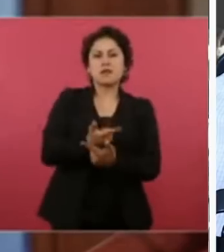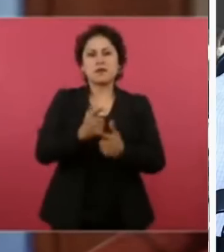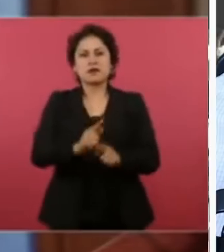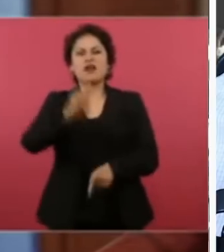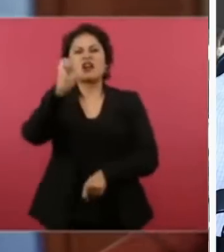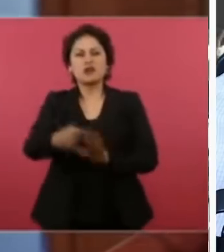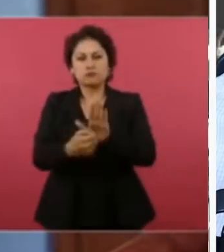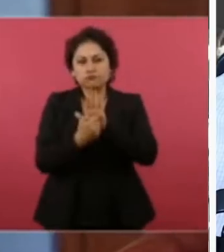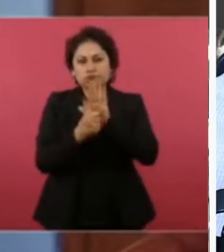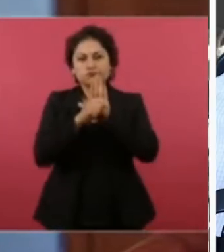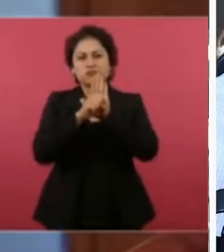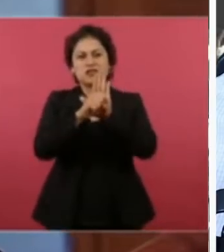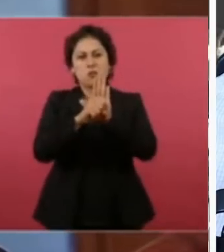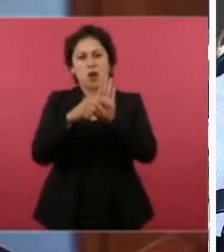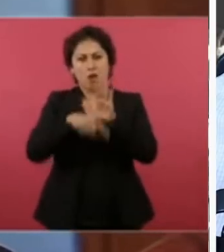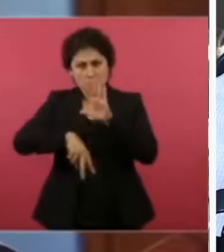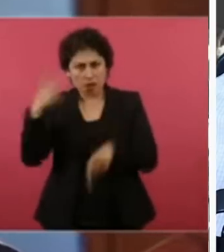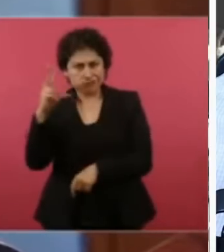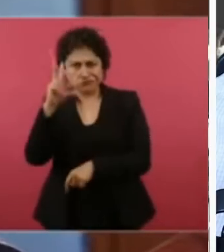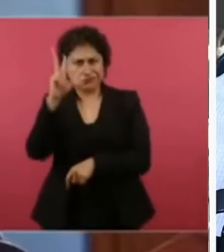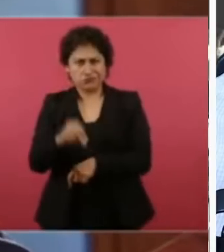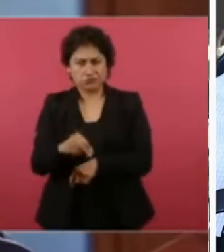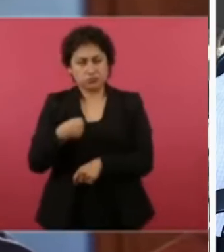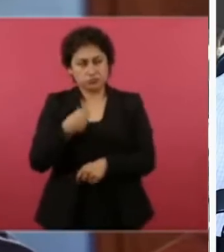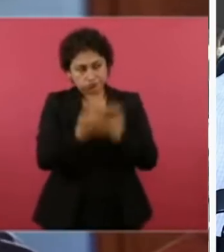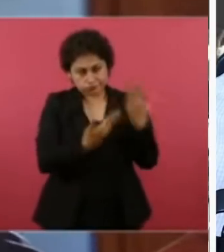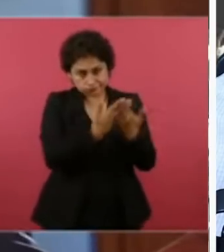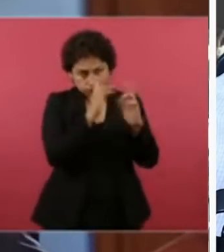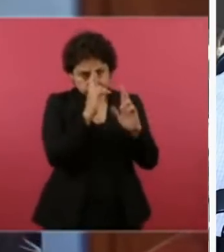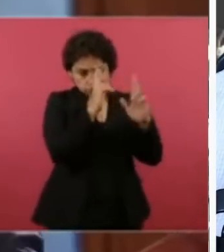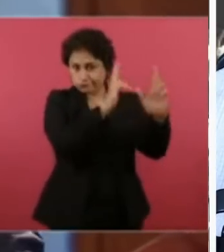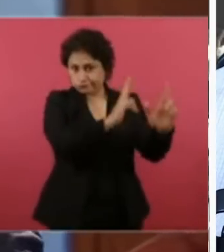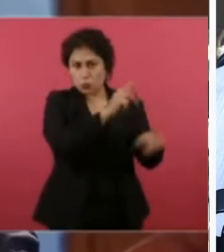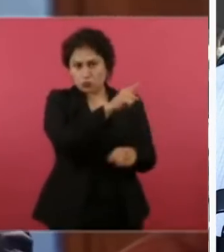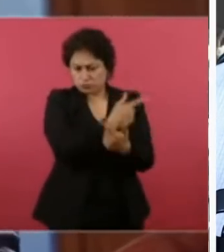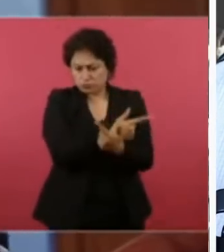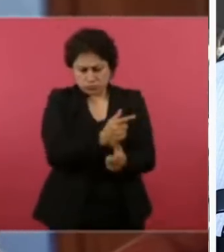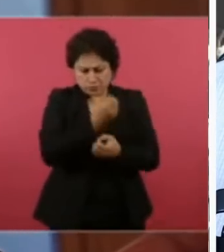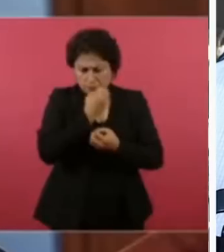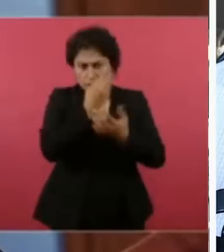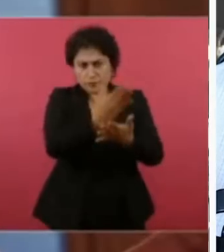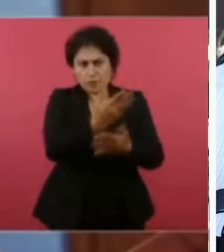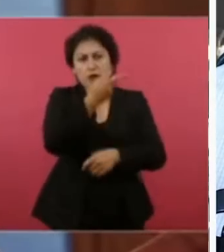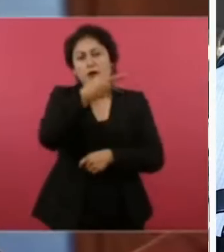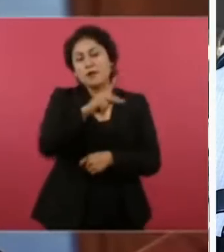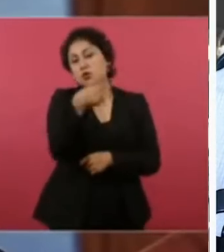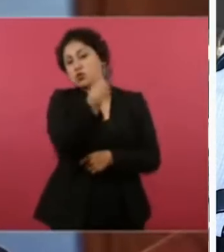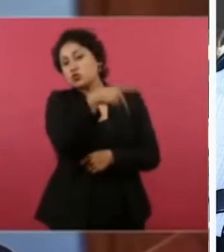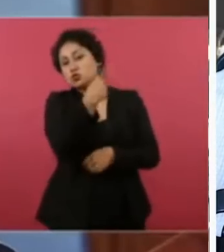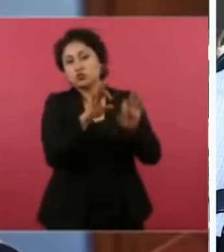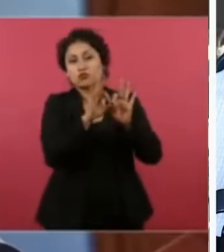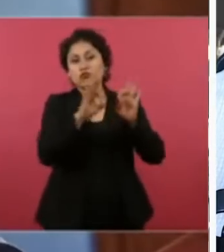con todo respeto, aunque tiene el derecho soberano de expresarlo, el lema Estados Unidos